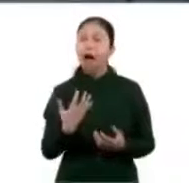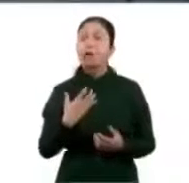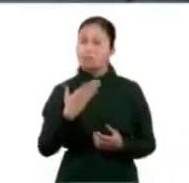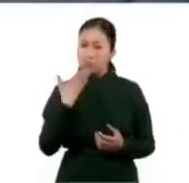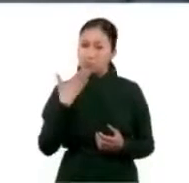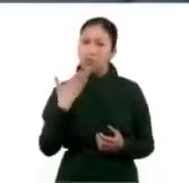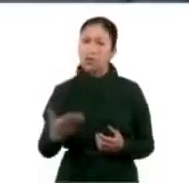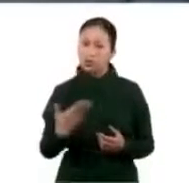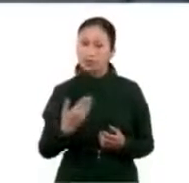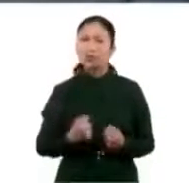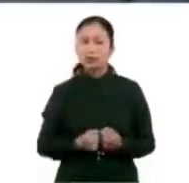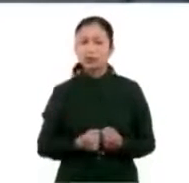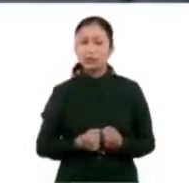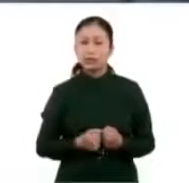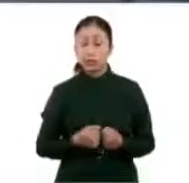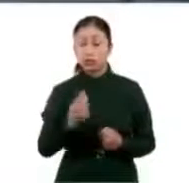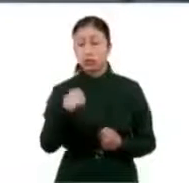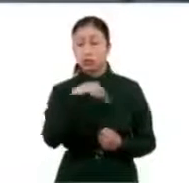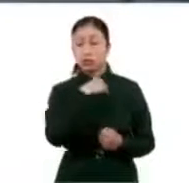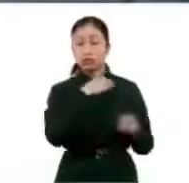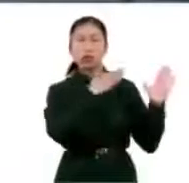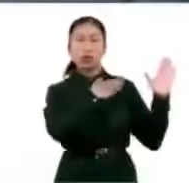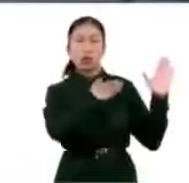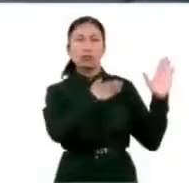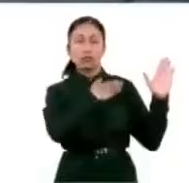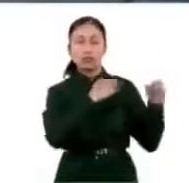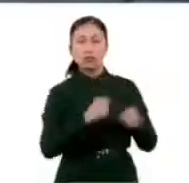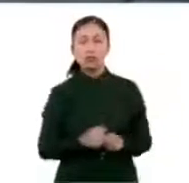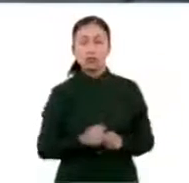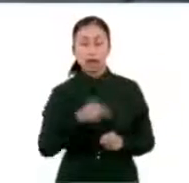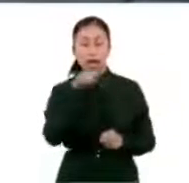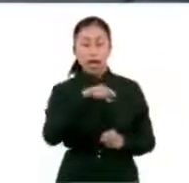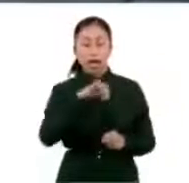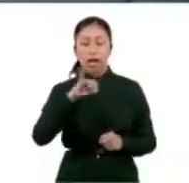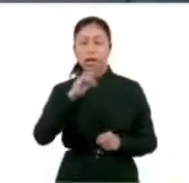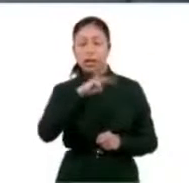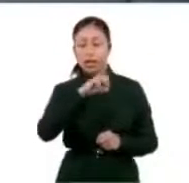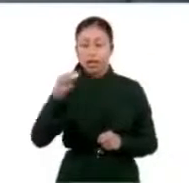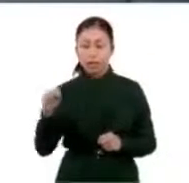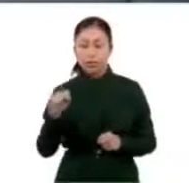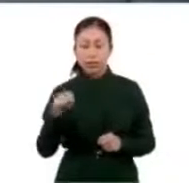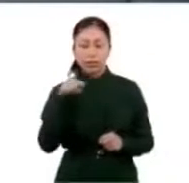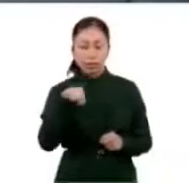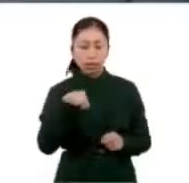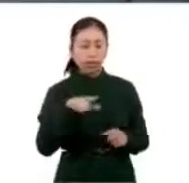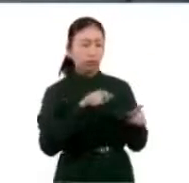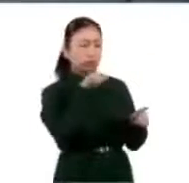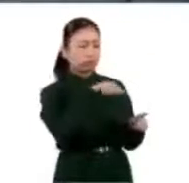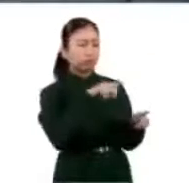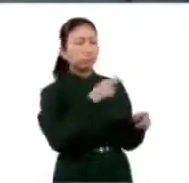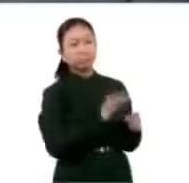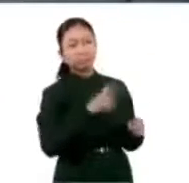muy comprometidos a que la definición de que el hospital pueda ser operado por el IMSS y por el programa IMSS Bienestar, pues